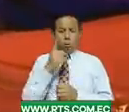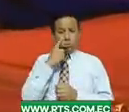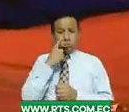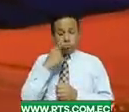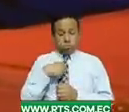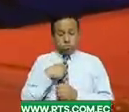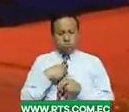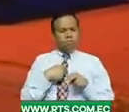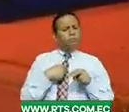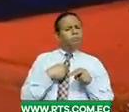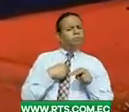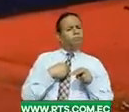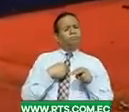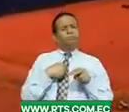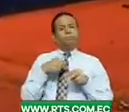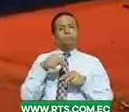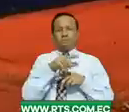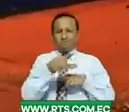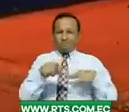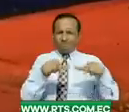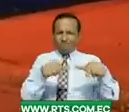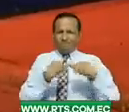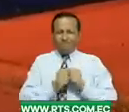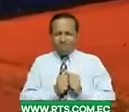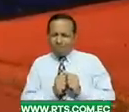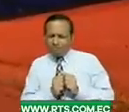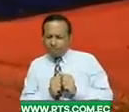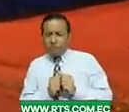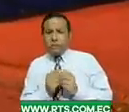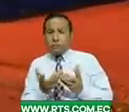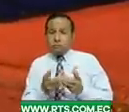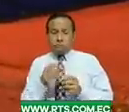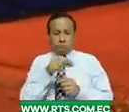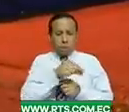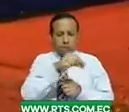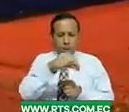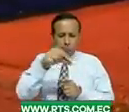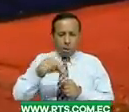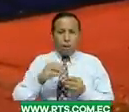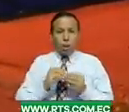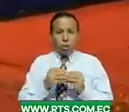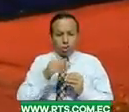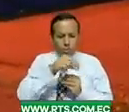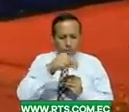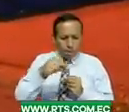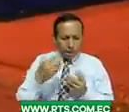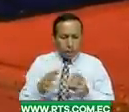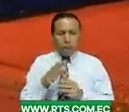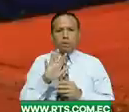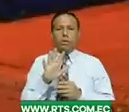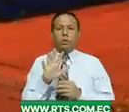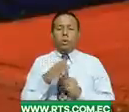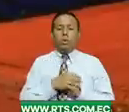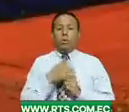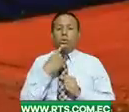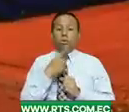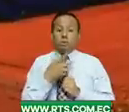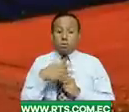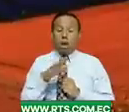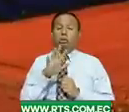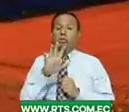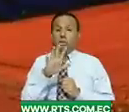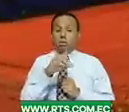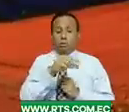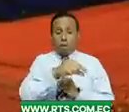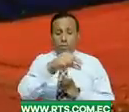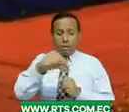balísticos. Ya criminalística ha determinado que son 5 indicios balísticos los que están en el piso. Obviamente, de lo que se puede ver según